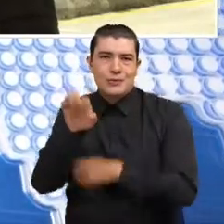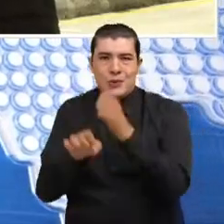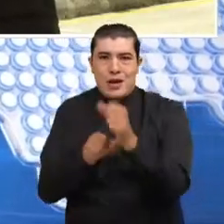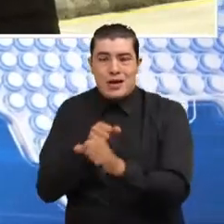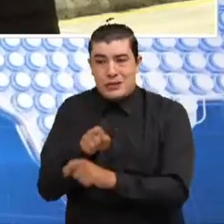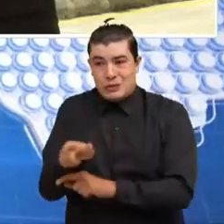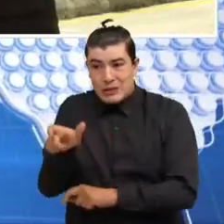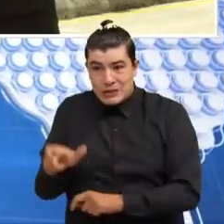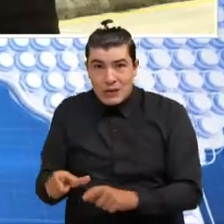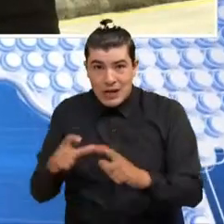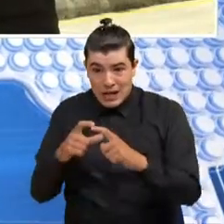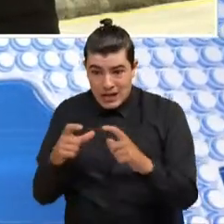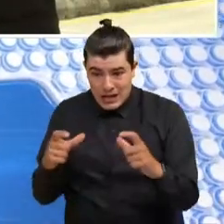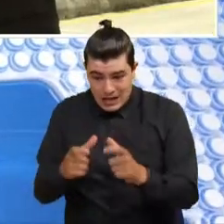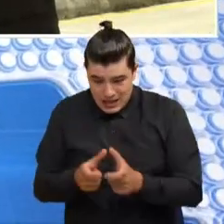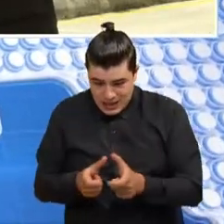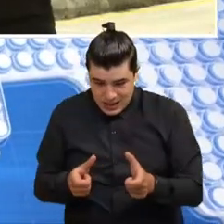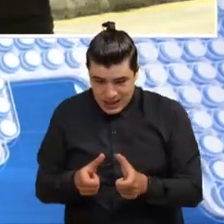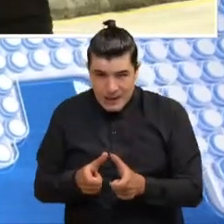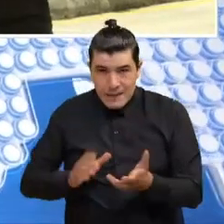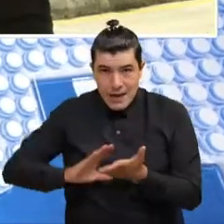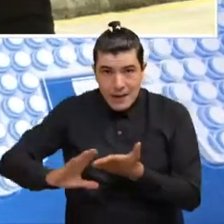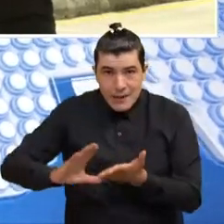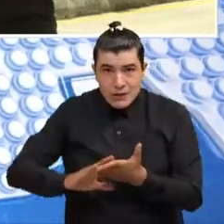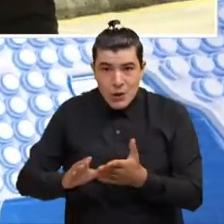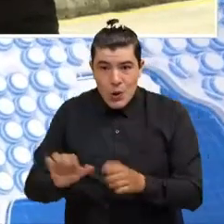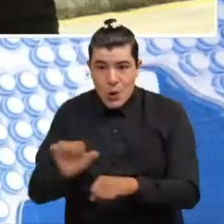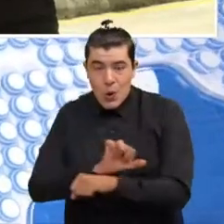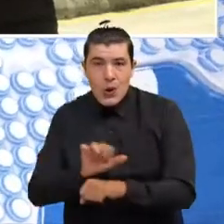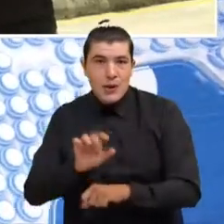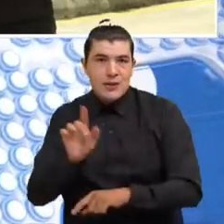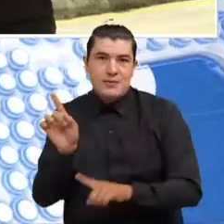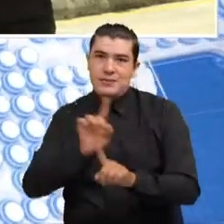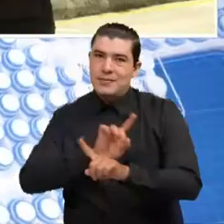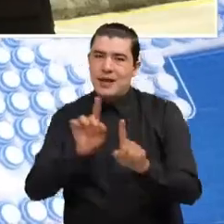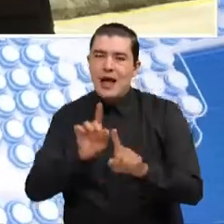conducción. El llamado es para que no excedan los límites de velocidad y